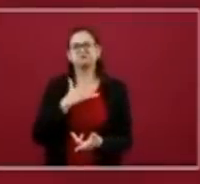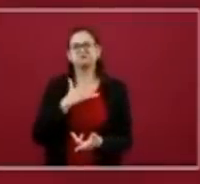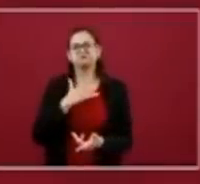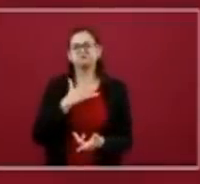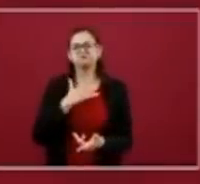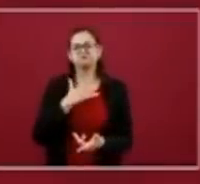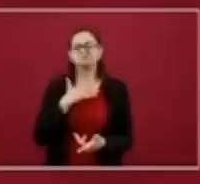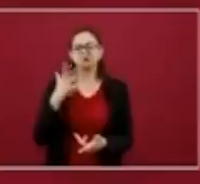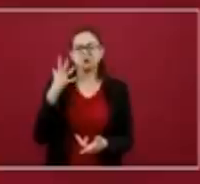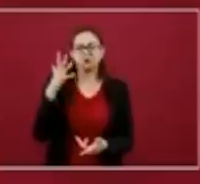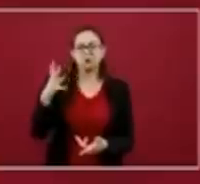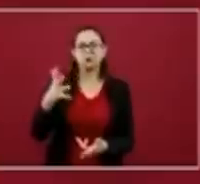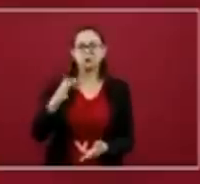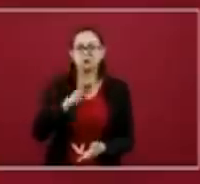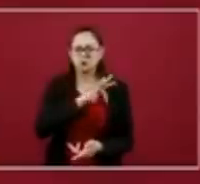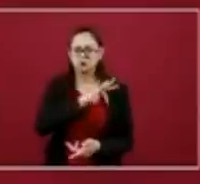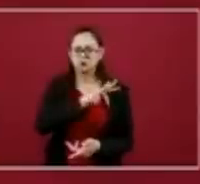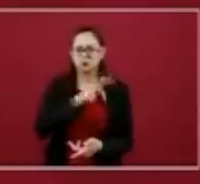ahorrar